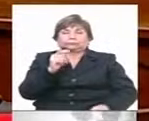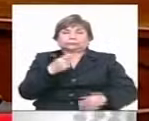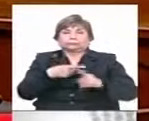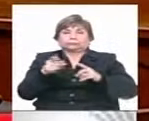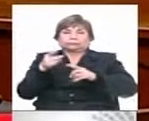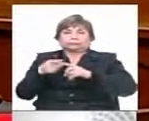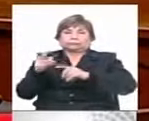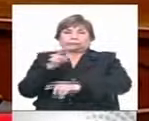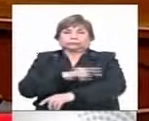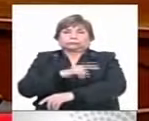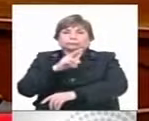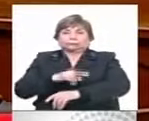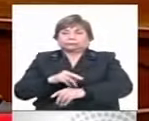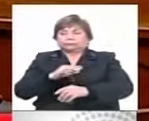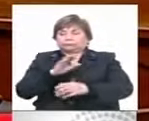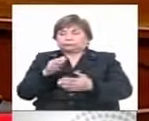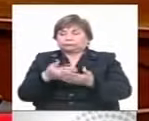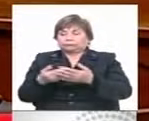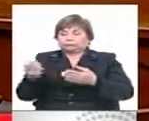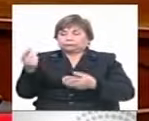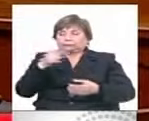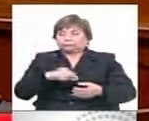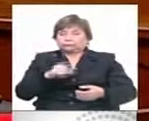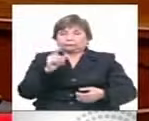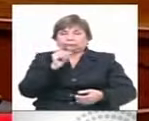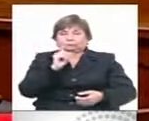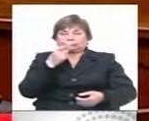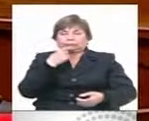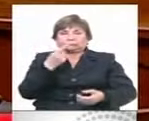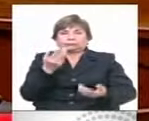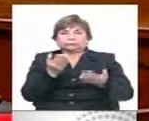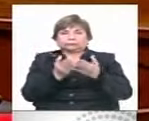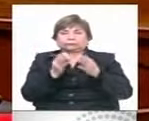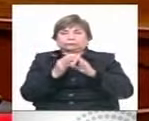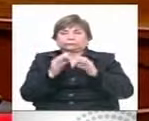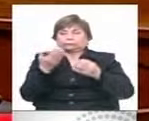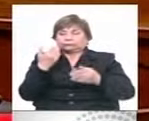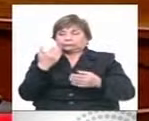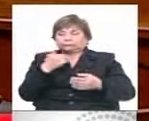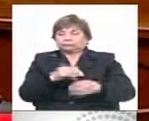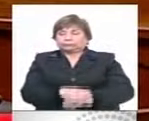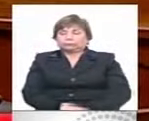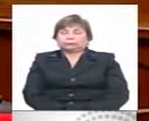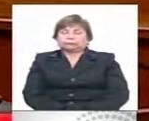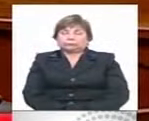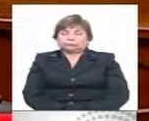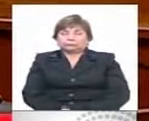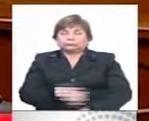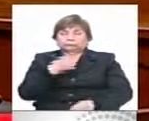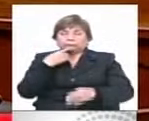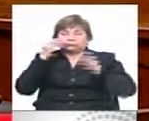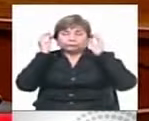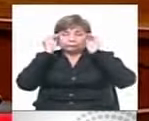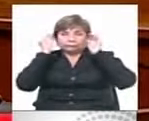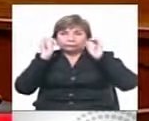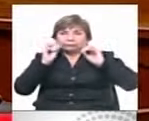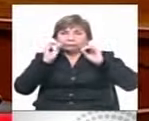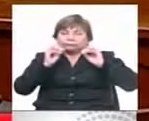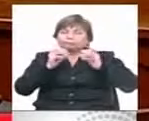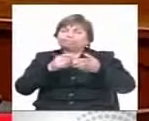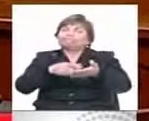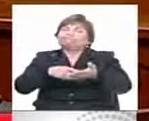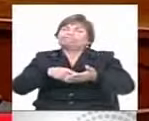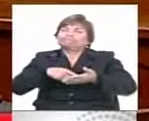del país. Que el retorno a clases no sea para volver como estábamos. Que sea la oportunidad obligatoria